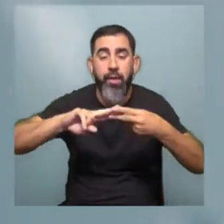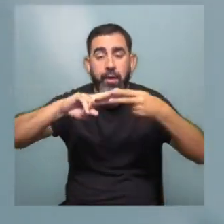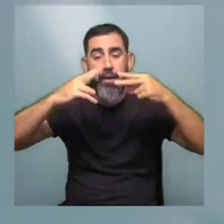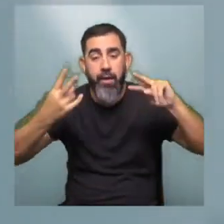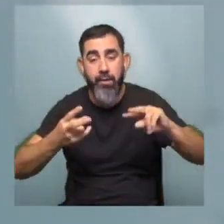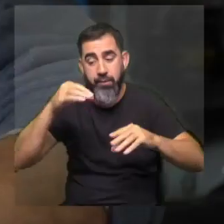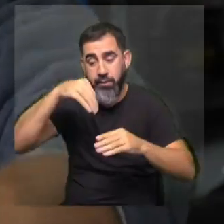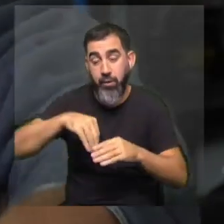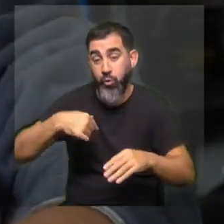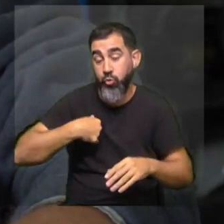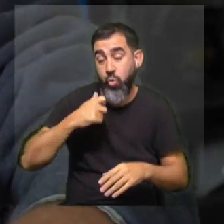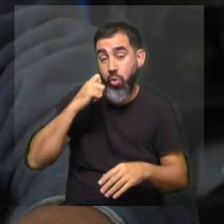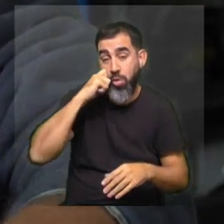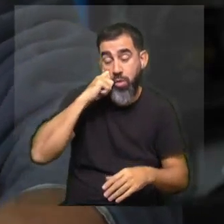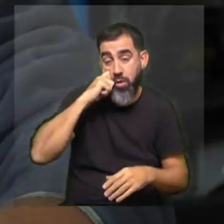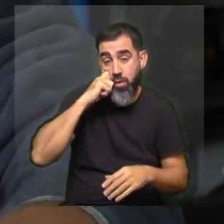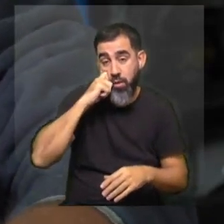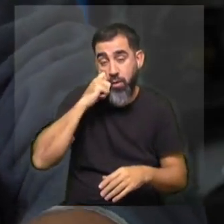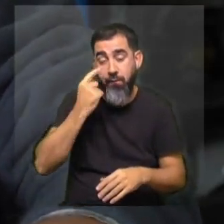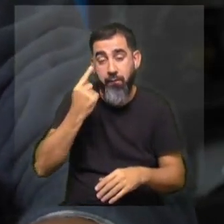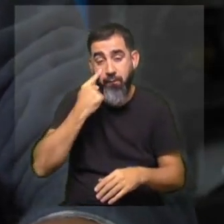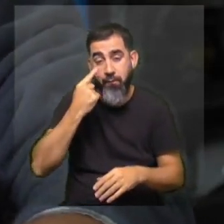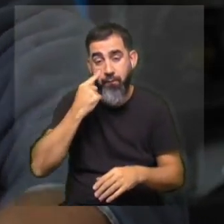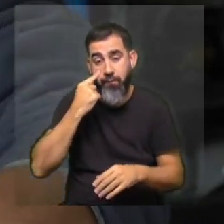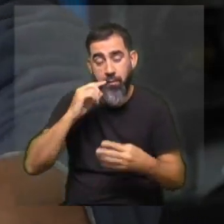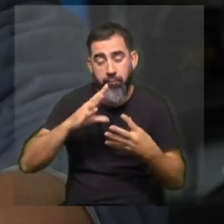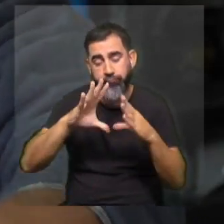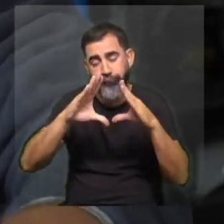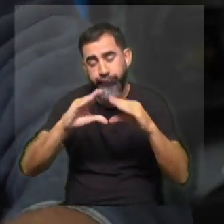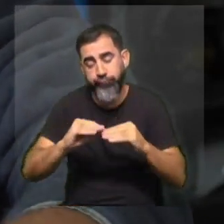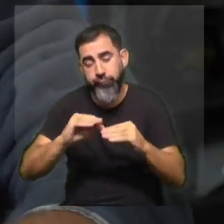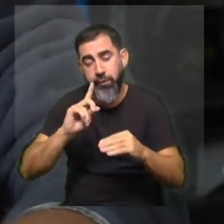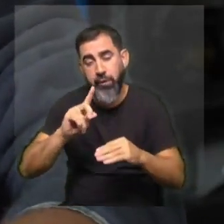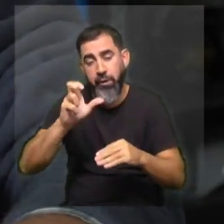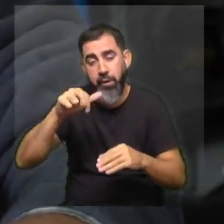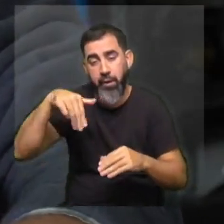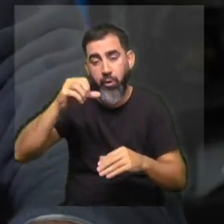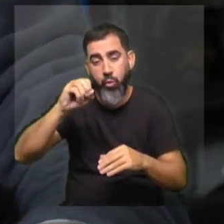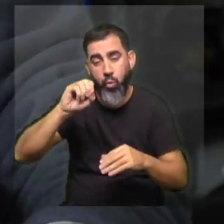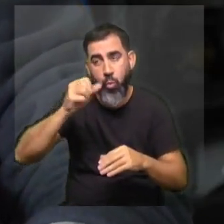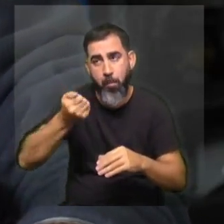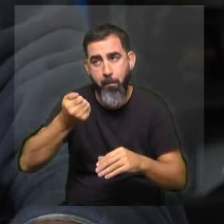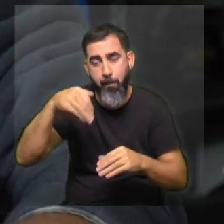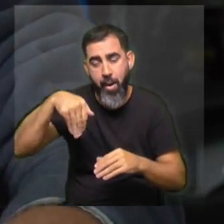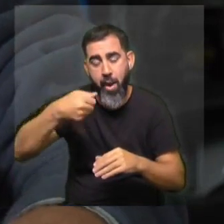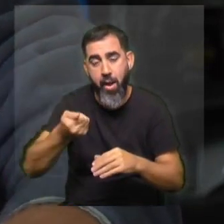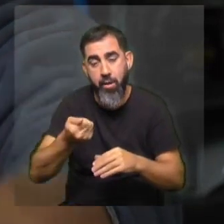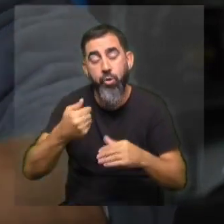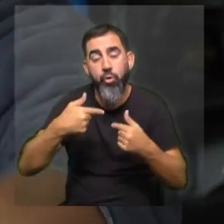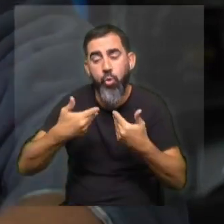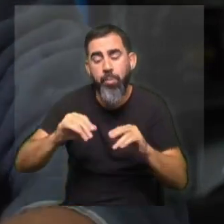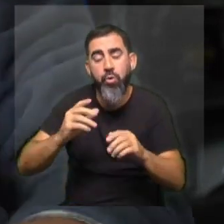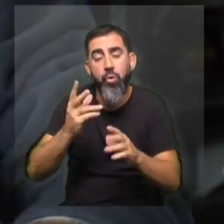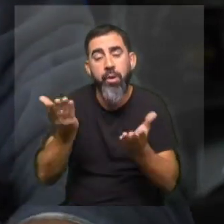Yo por razones de edad viví la devaluación del genoma humano. Cuando yo empecé a estudiar, te hablo de 75, por ahí,